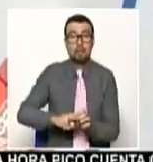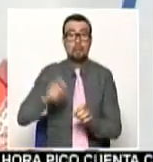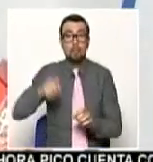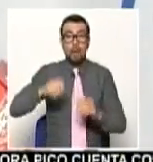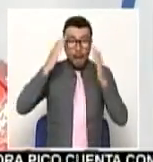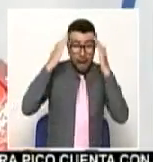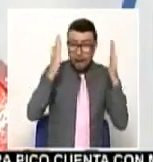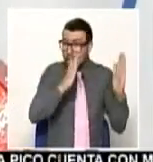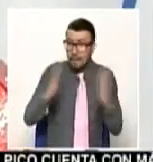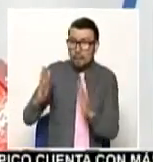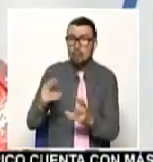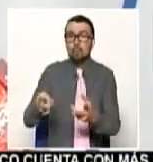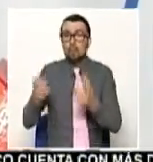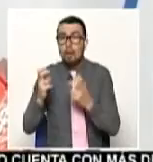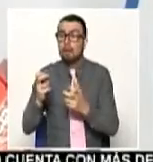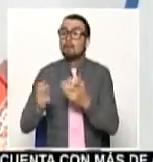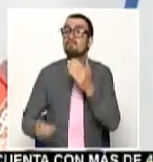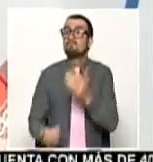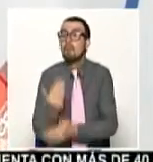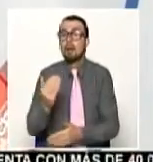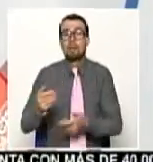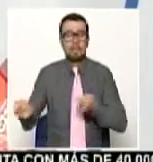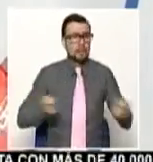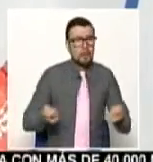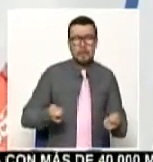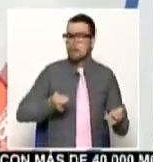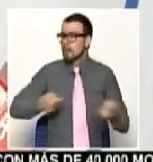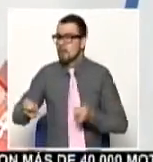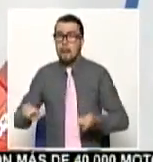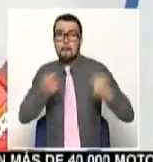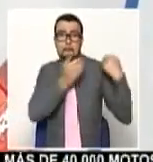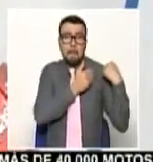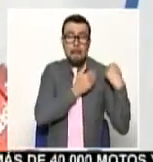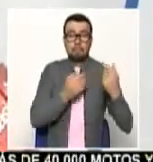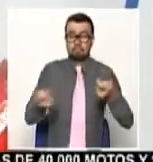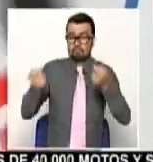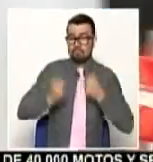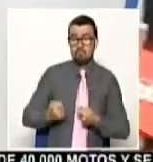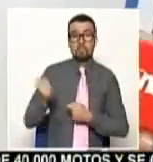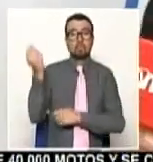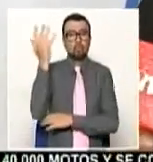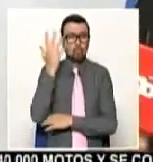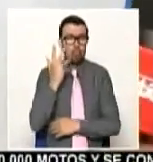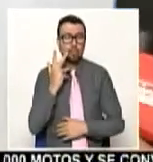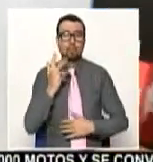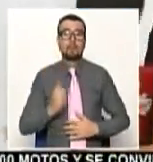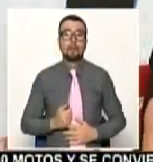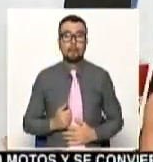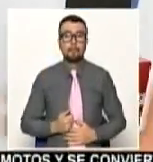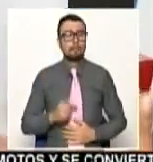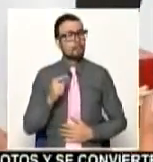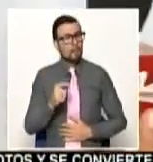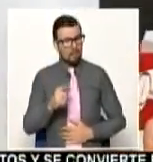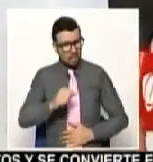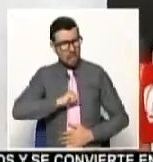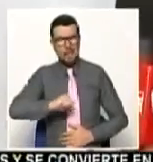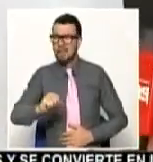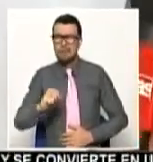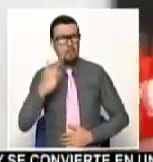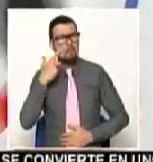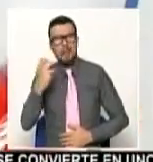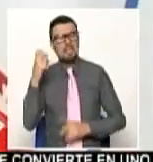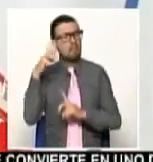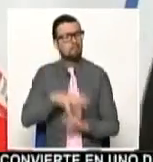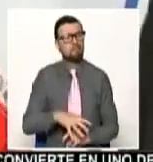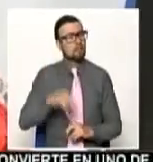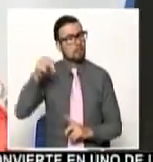atender a los nuevos retos que demandan esta multiplicidad de funciones que nos son asignadas día a día. Señora personera, ¿cuáles son los derechos que más se vulneran, por ejemplo, aquí